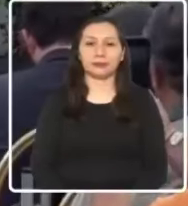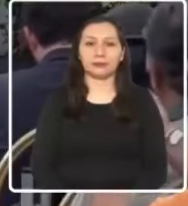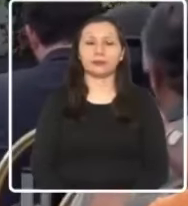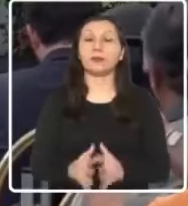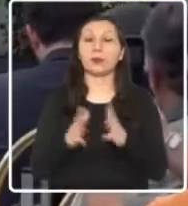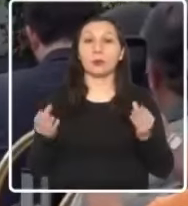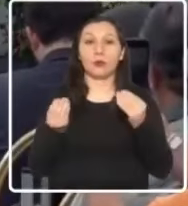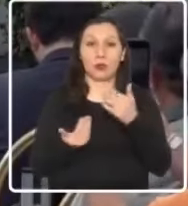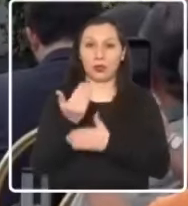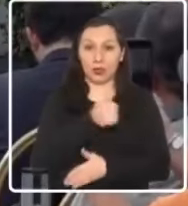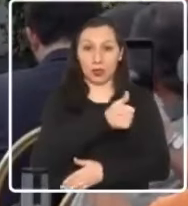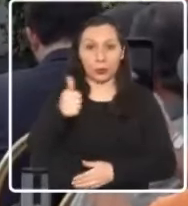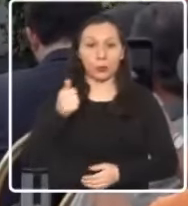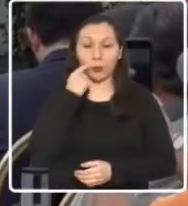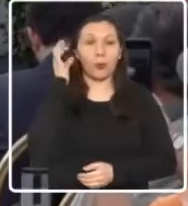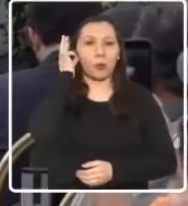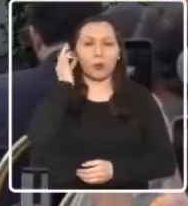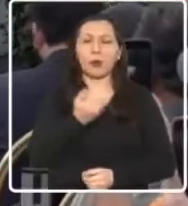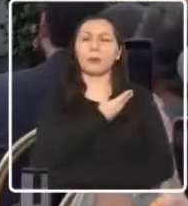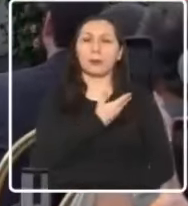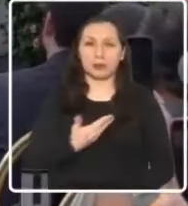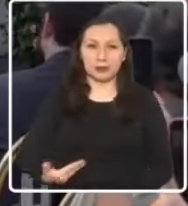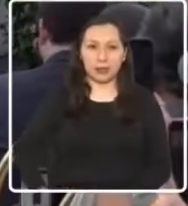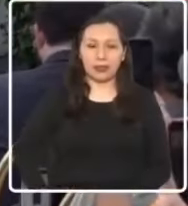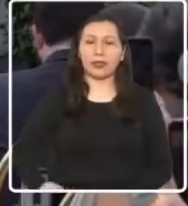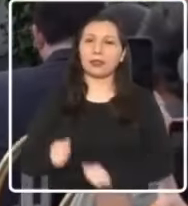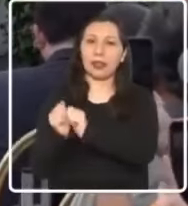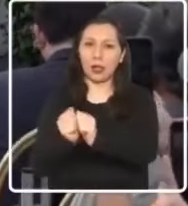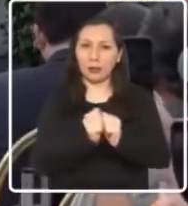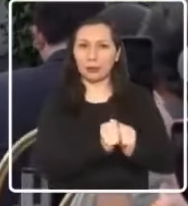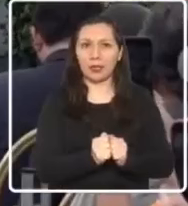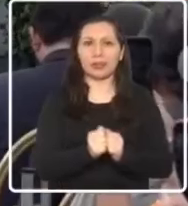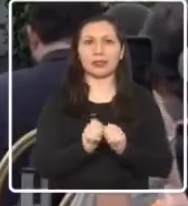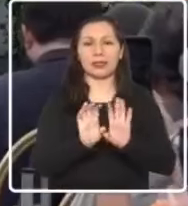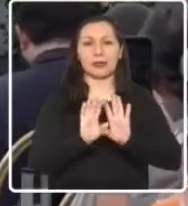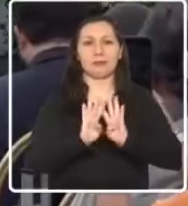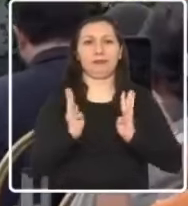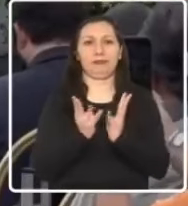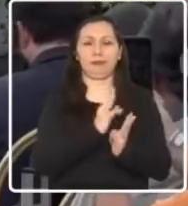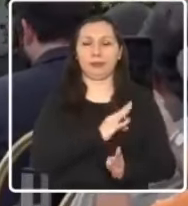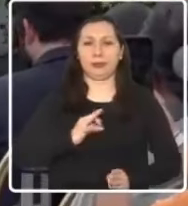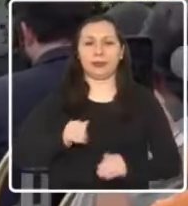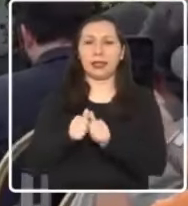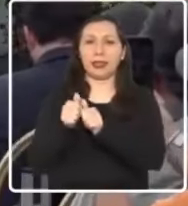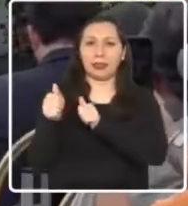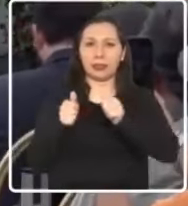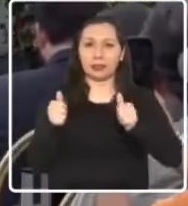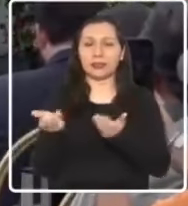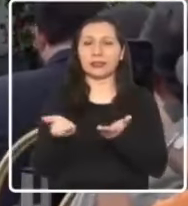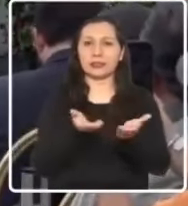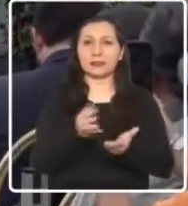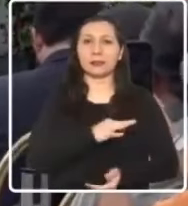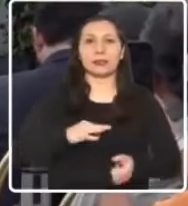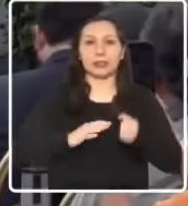Muy buenos días a todas y a todos, presidente, colegas del gabinete, directores de los servicios